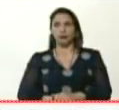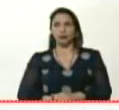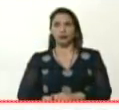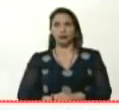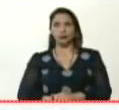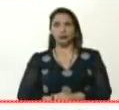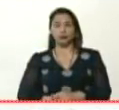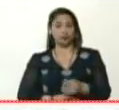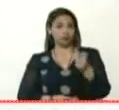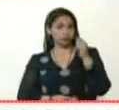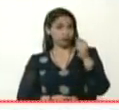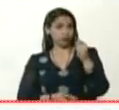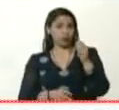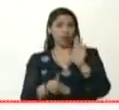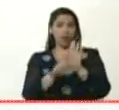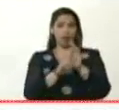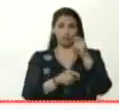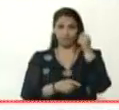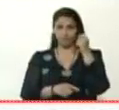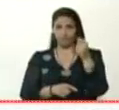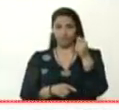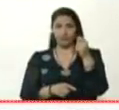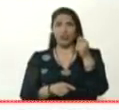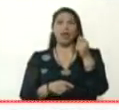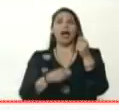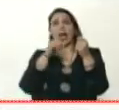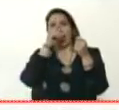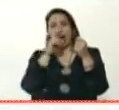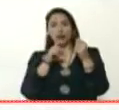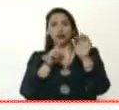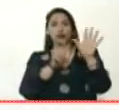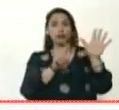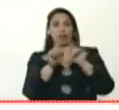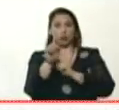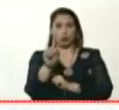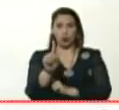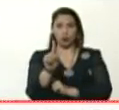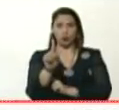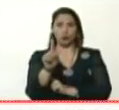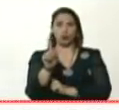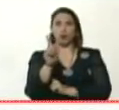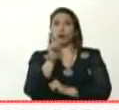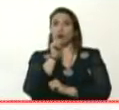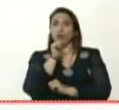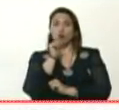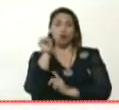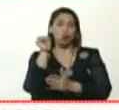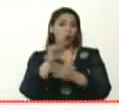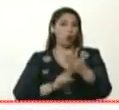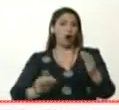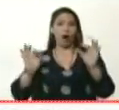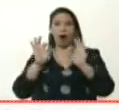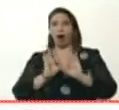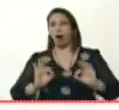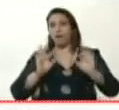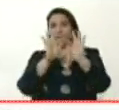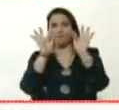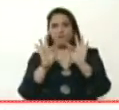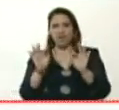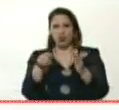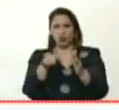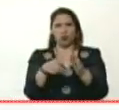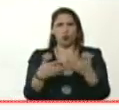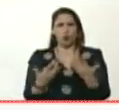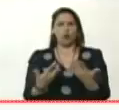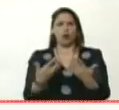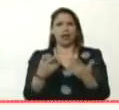Aquí, en la Constitución del 61, no existía esa figura. Pero en